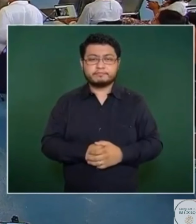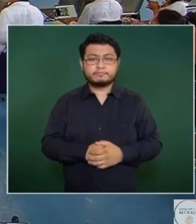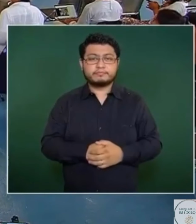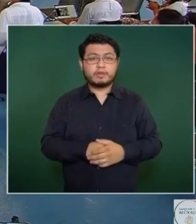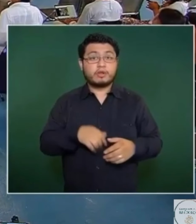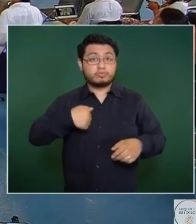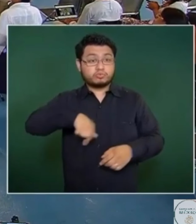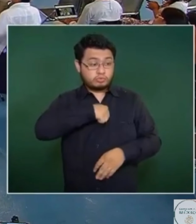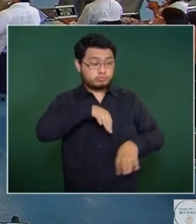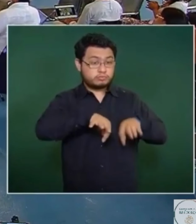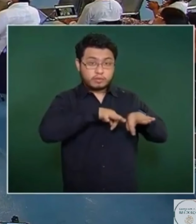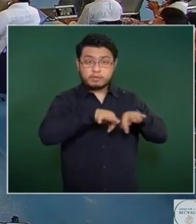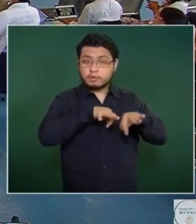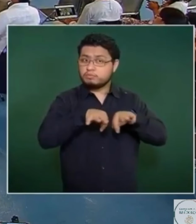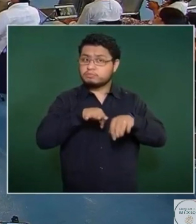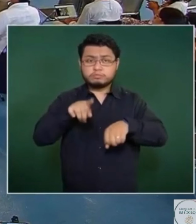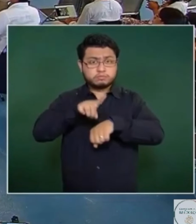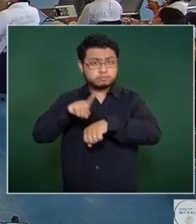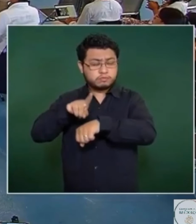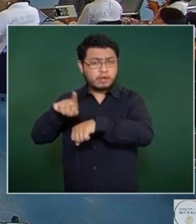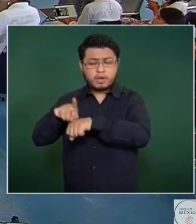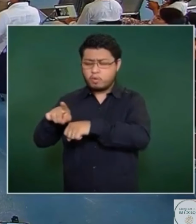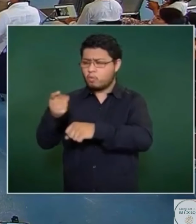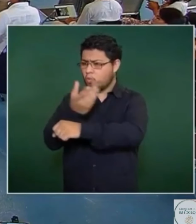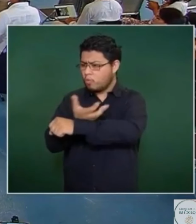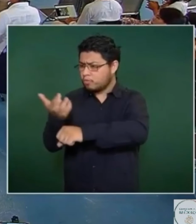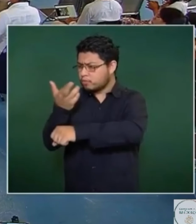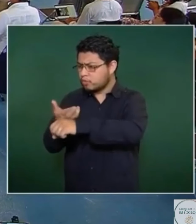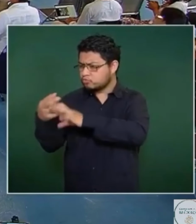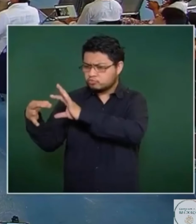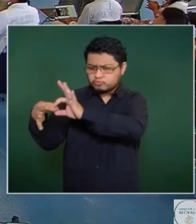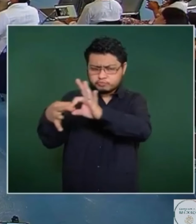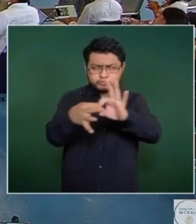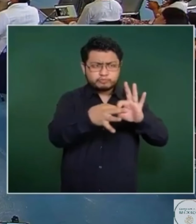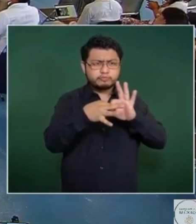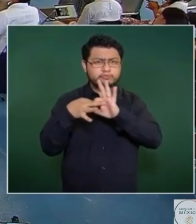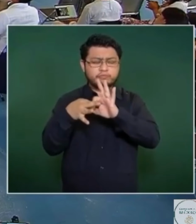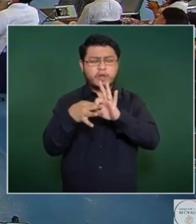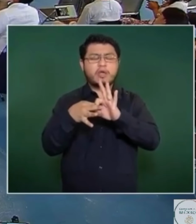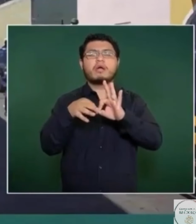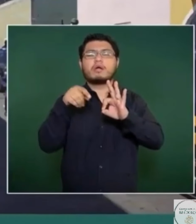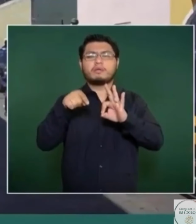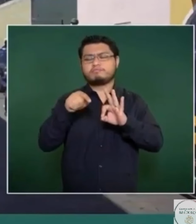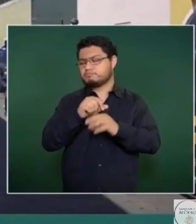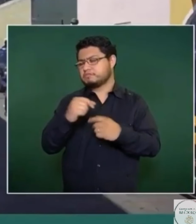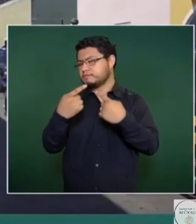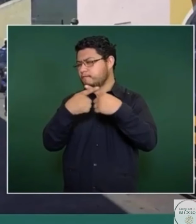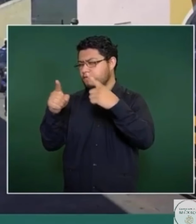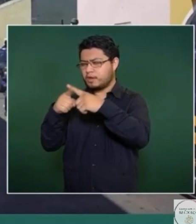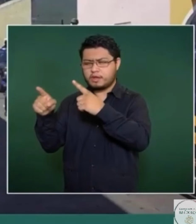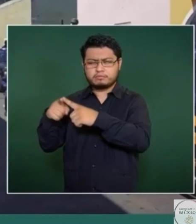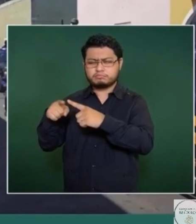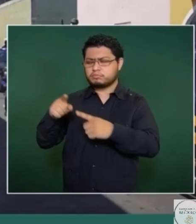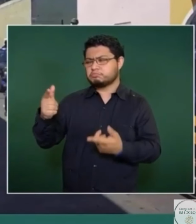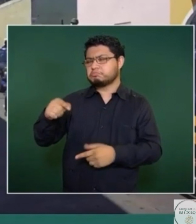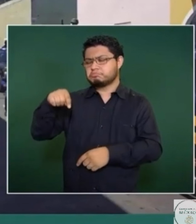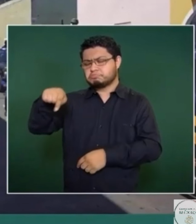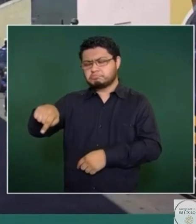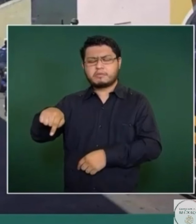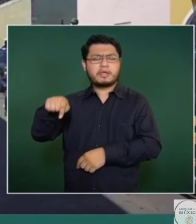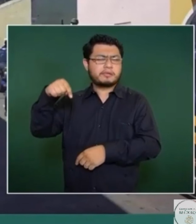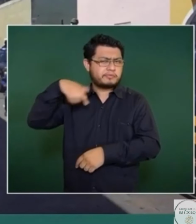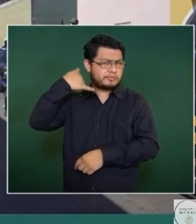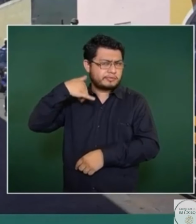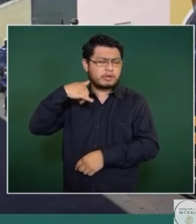que estamos realizando de manera coordinada, los operativos que se hacen de manera coordinada entre los 3 órdenes de gobierno en Yucatán,